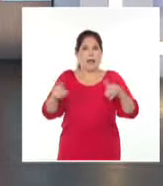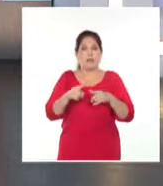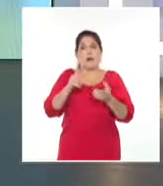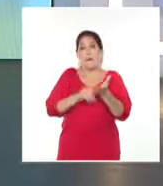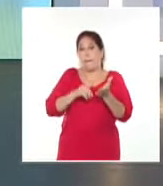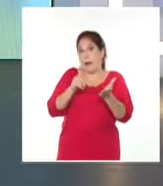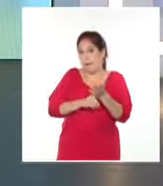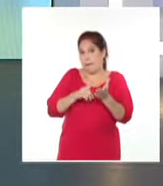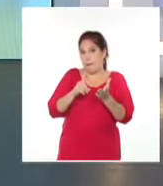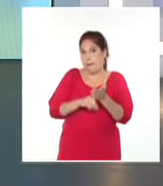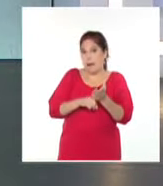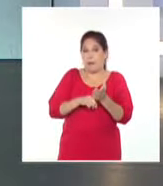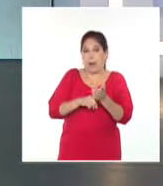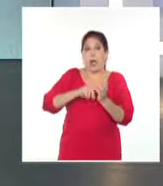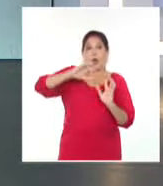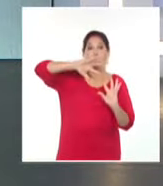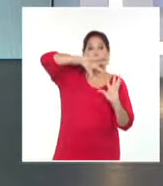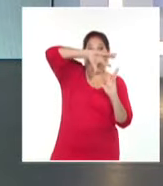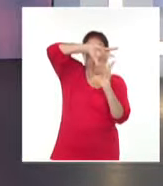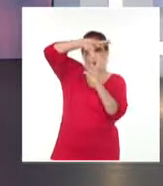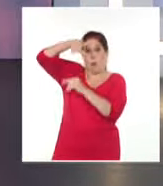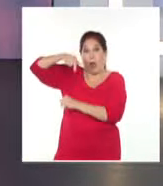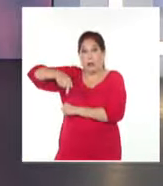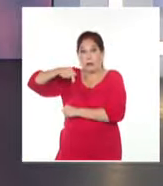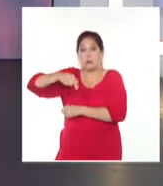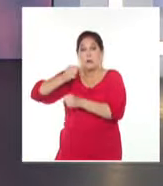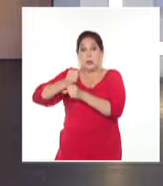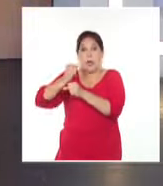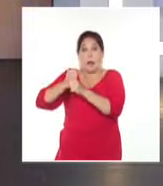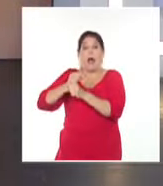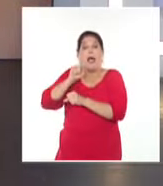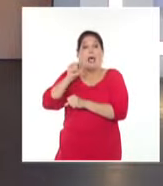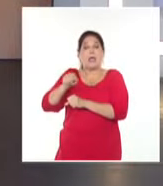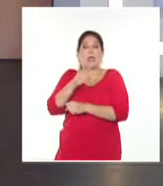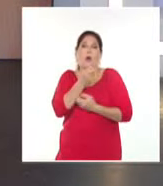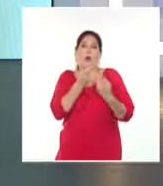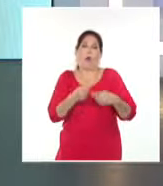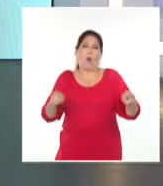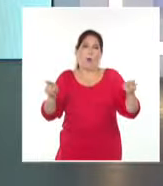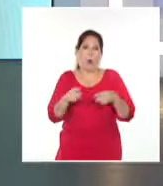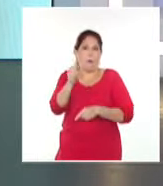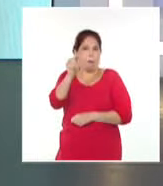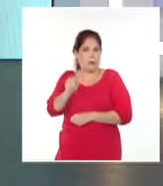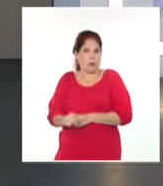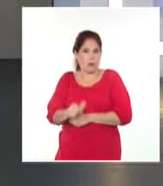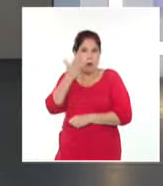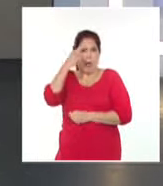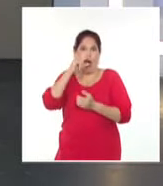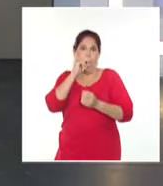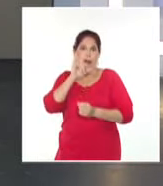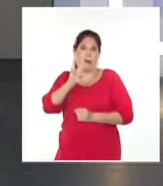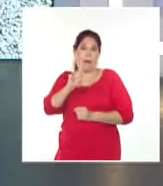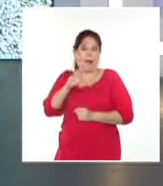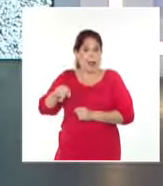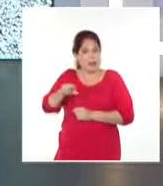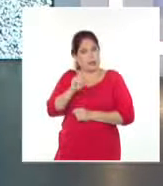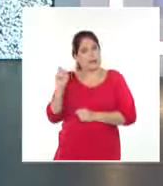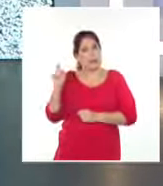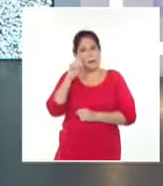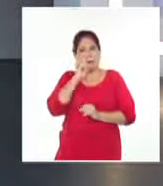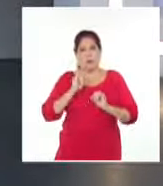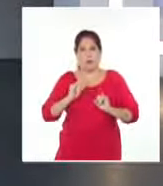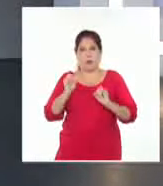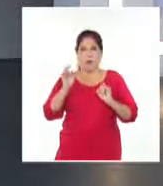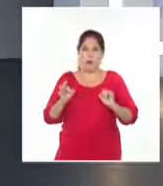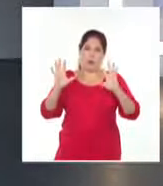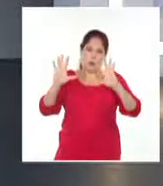astronauta, que amablemente nos permite compartir su compositor e intérprete Abel Geronés. Concluye así la emisión estelar de